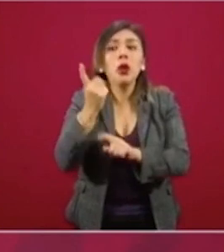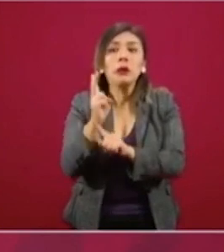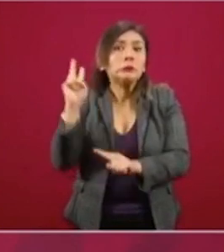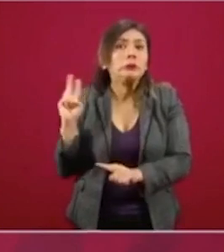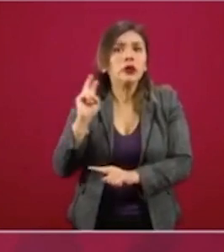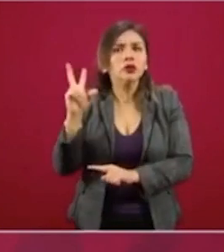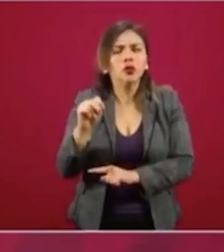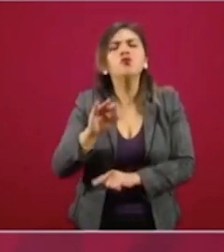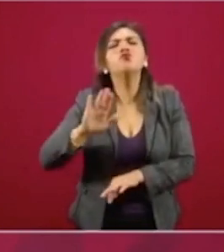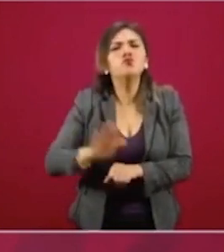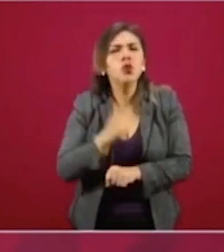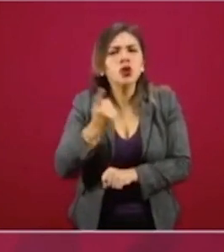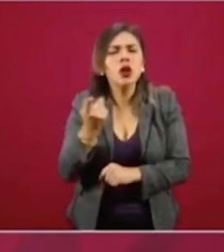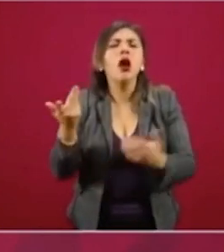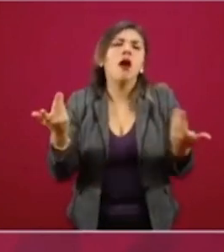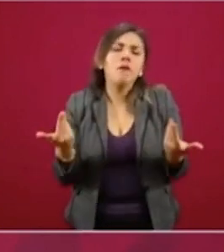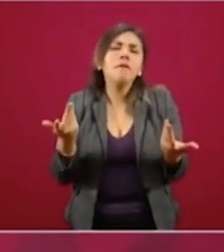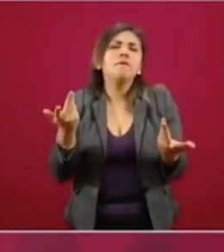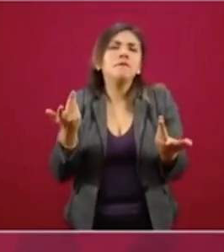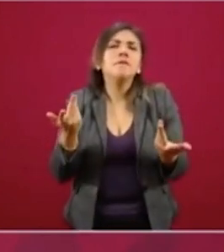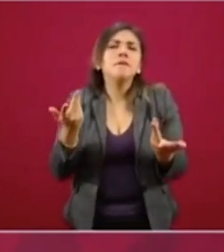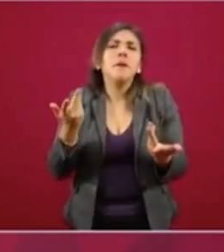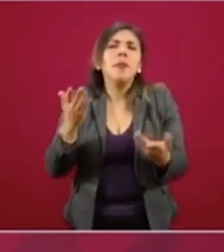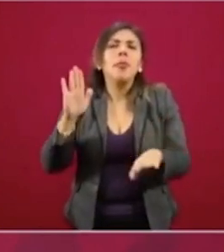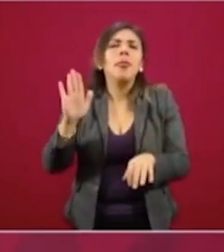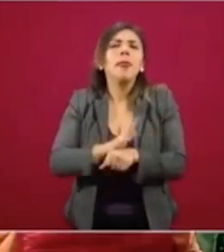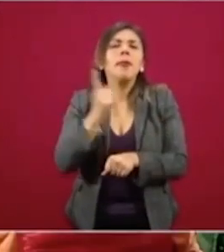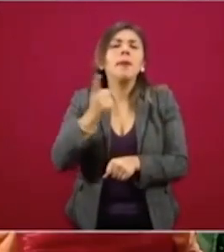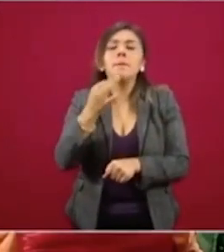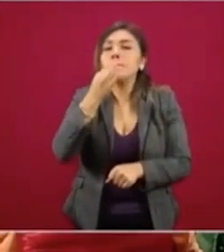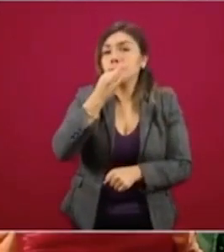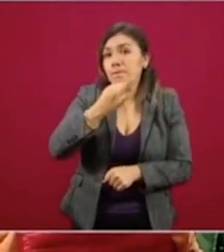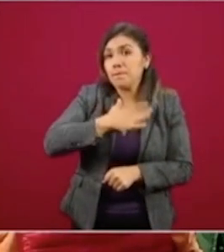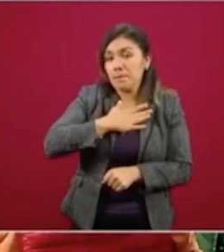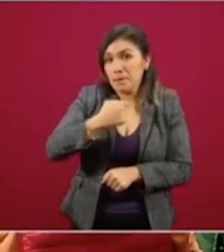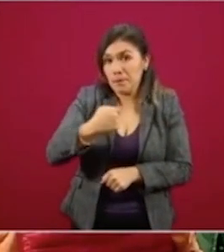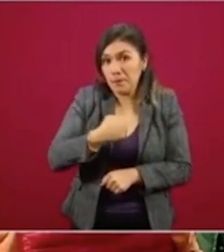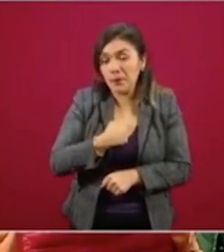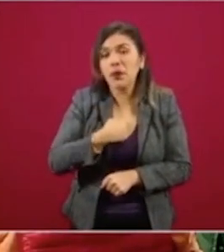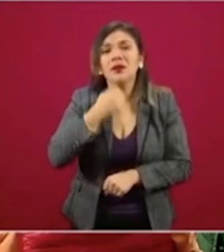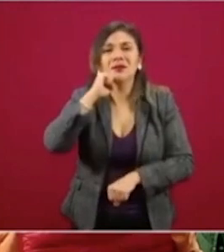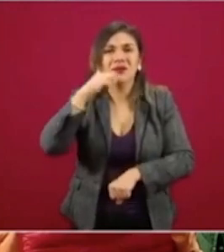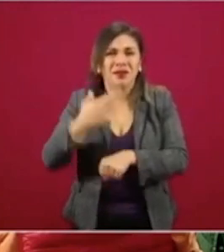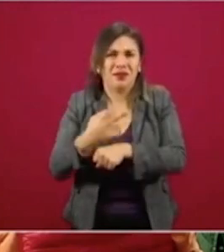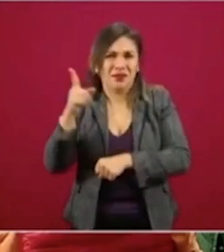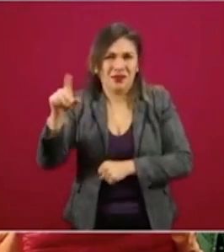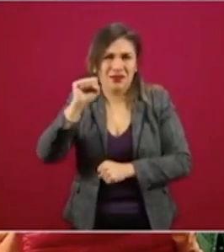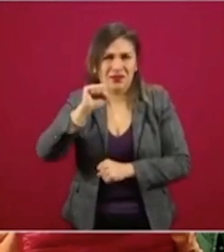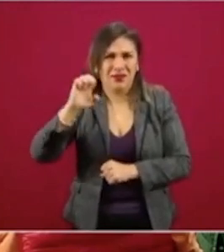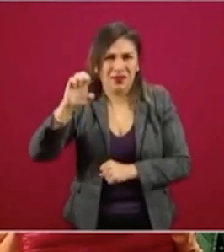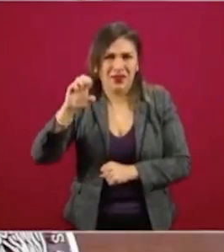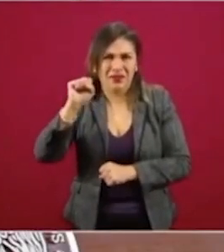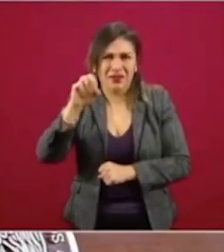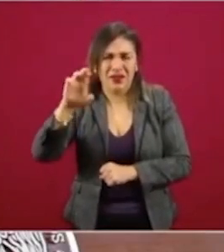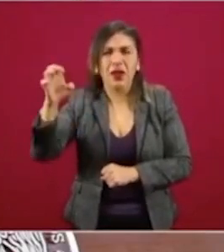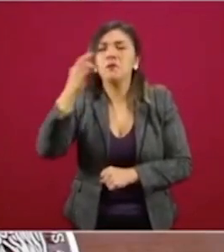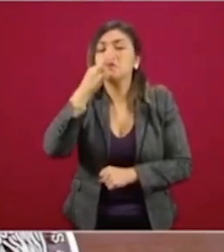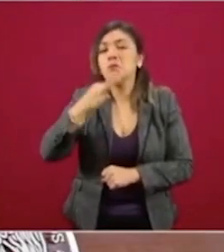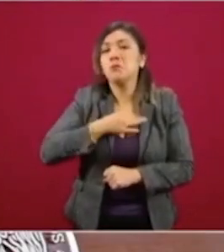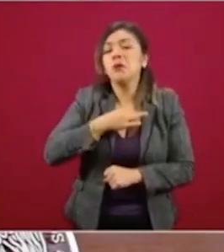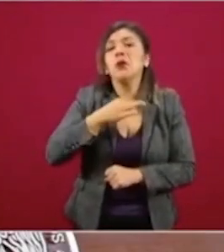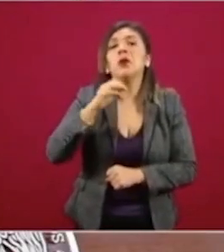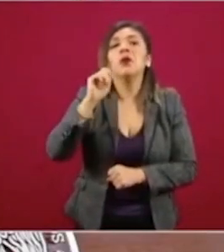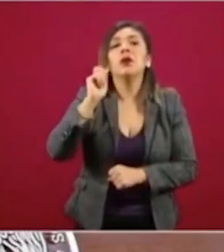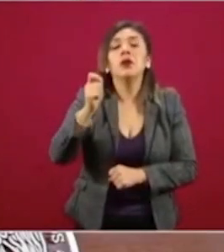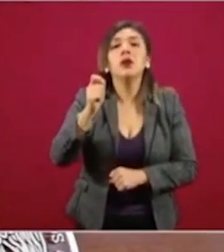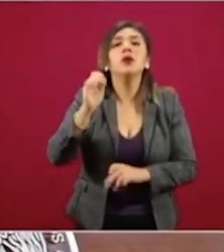viernes? Porque me informó el secretario de Relaciones que